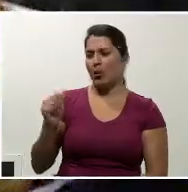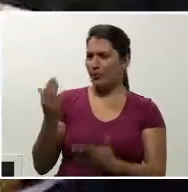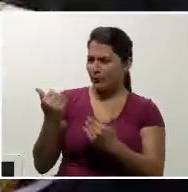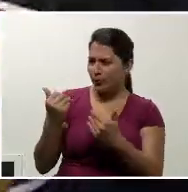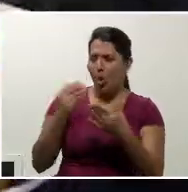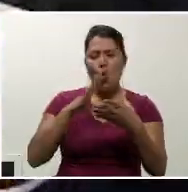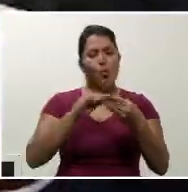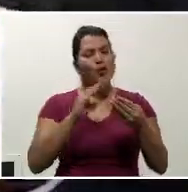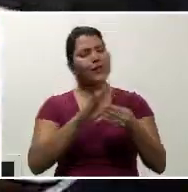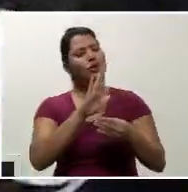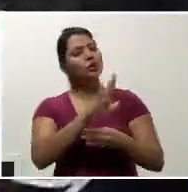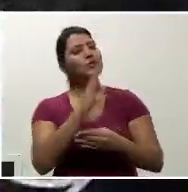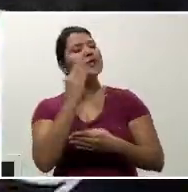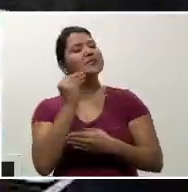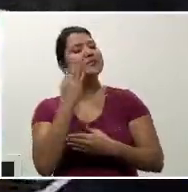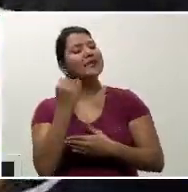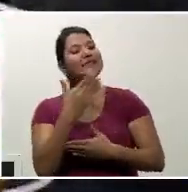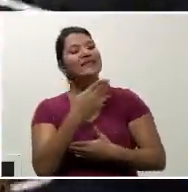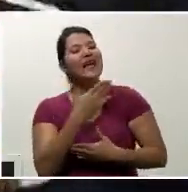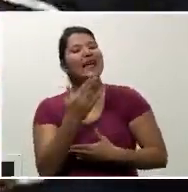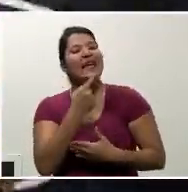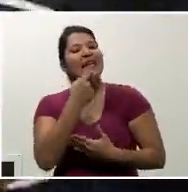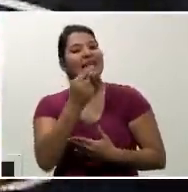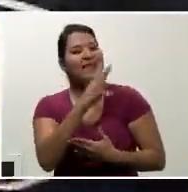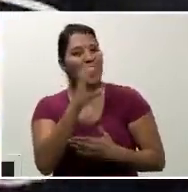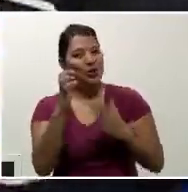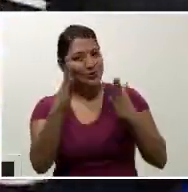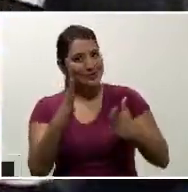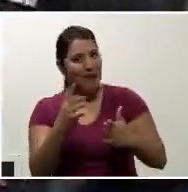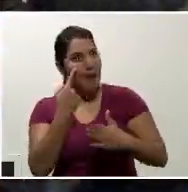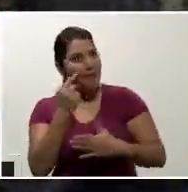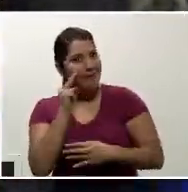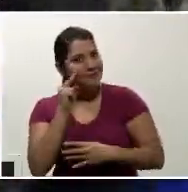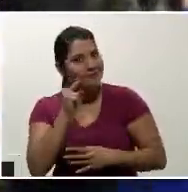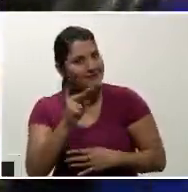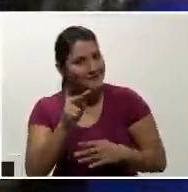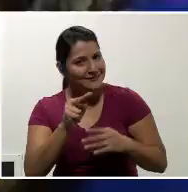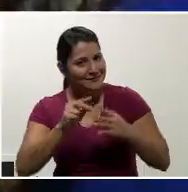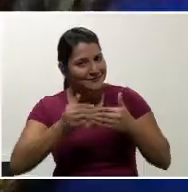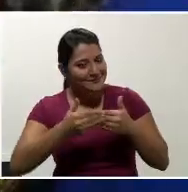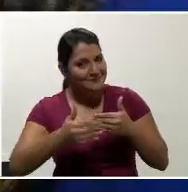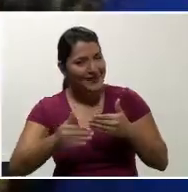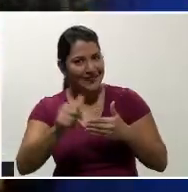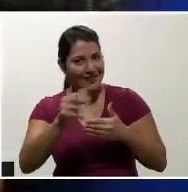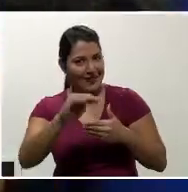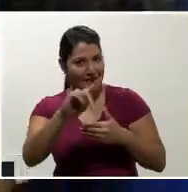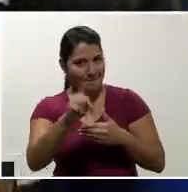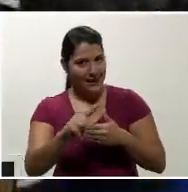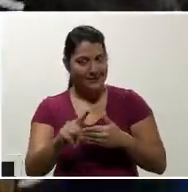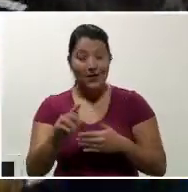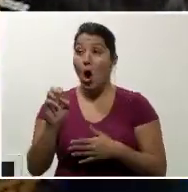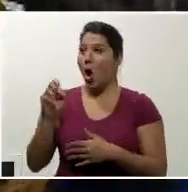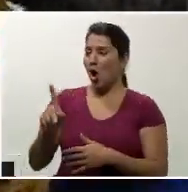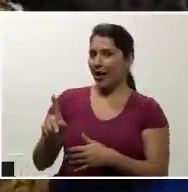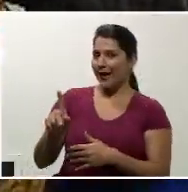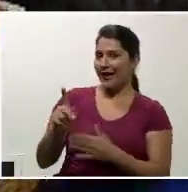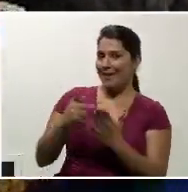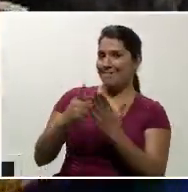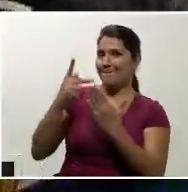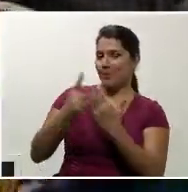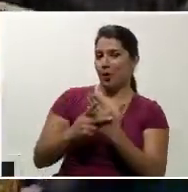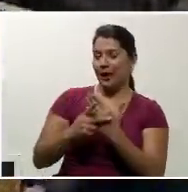nos une y qué le pueden decir usted a los costarricenses que nos ve para que estén a partir del 10 de marzo con nosotros. Ok, La Sazón que nos une ha